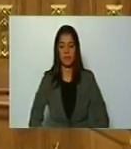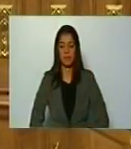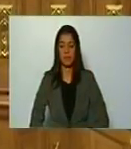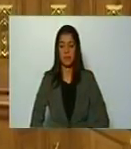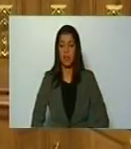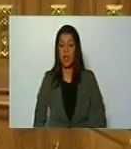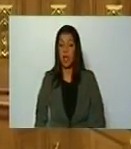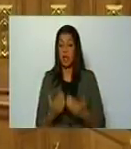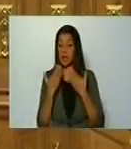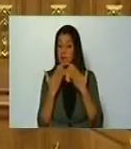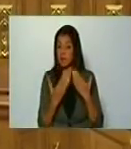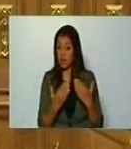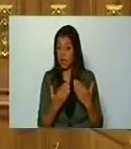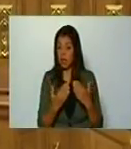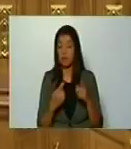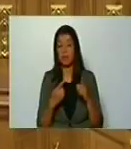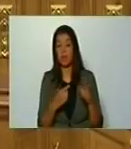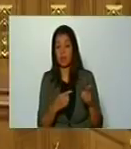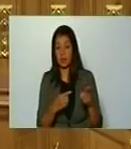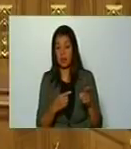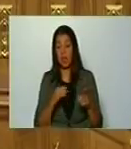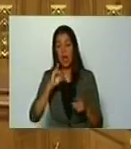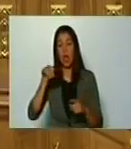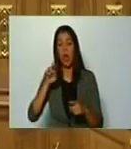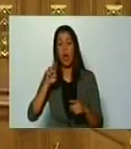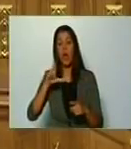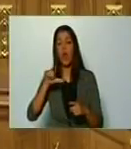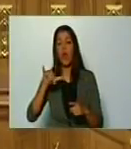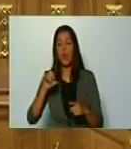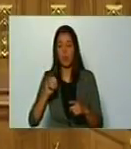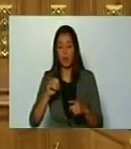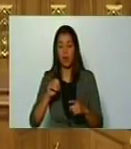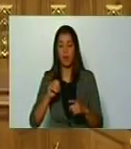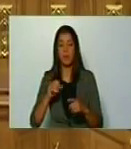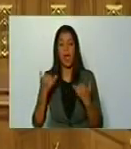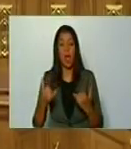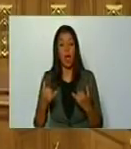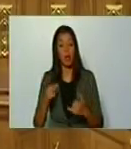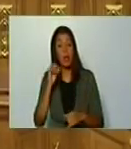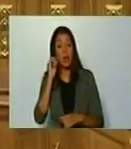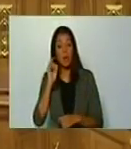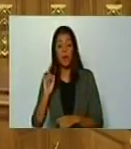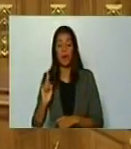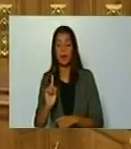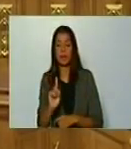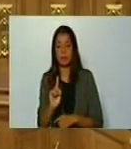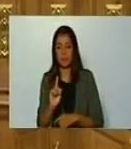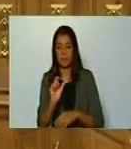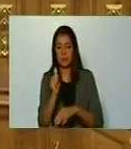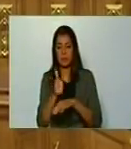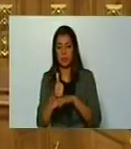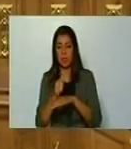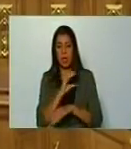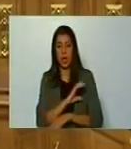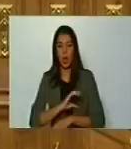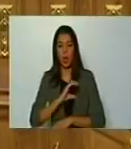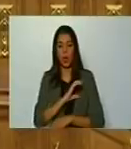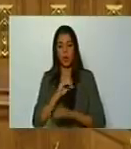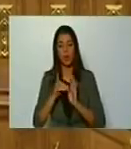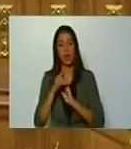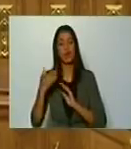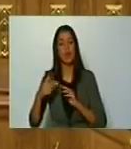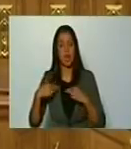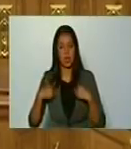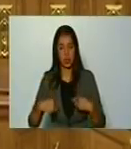Agradezco al constituyente Julio Chávez y ahora voy a dar la palabra a la Presidenta de la Comisión de Derechos Humanos, a la constituyente